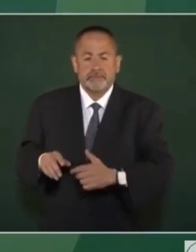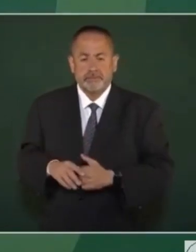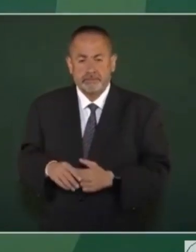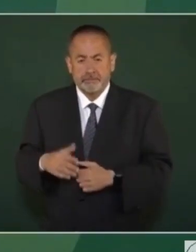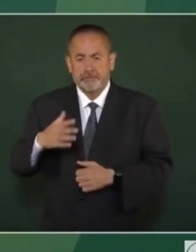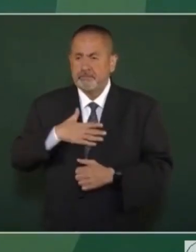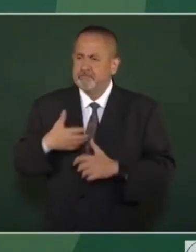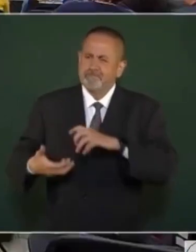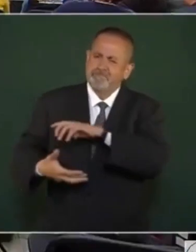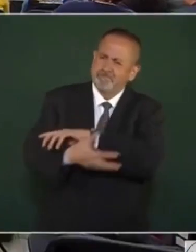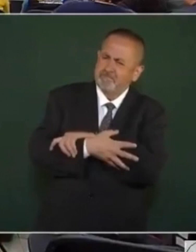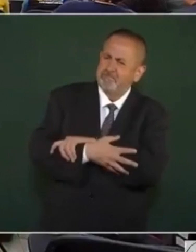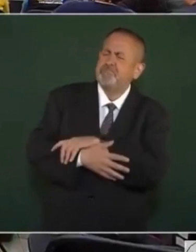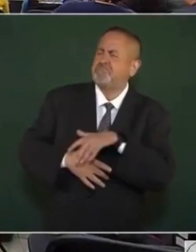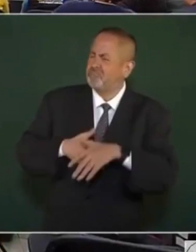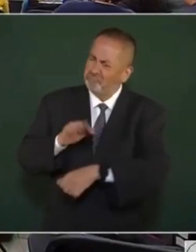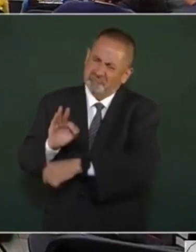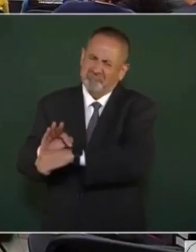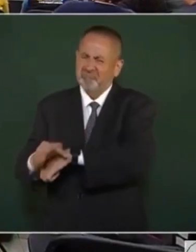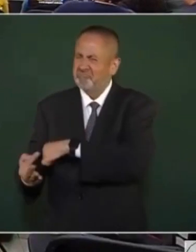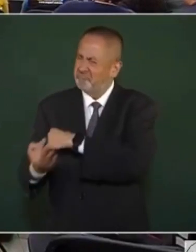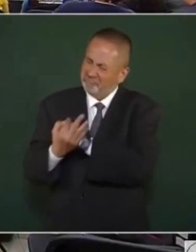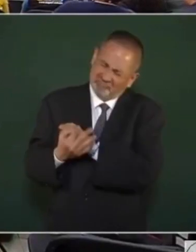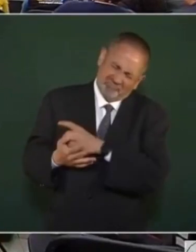nuestra fraternidad,